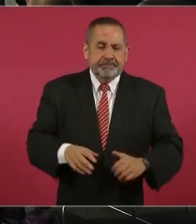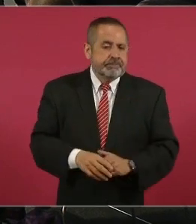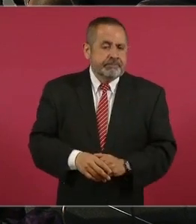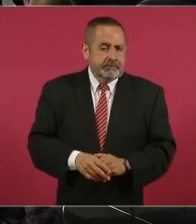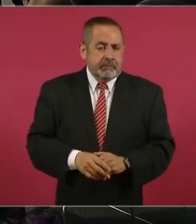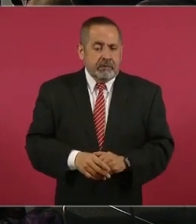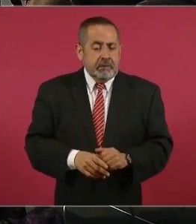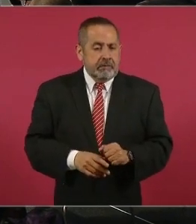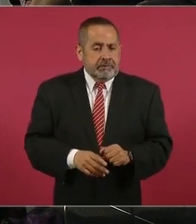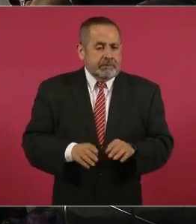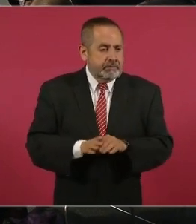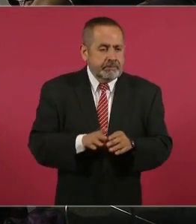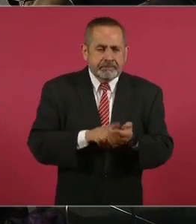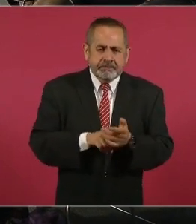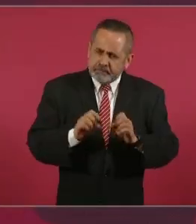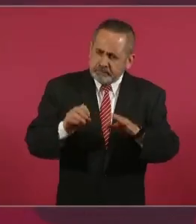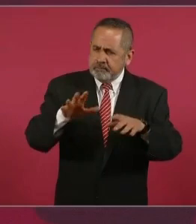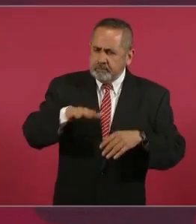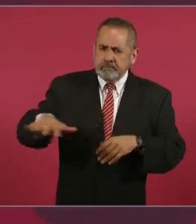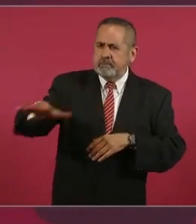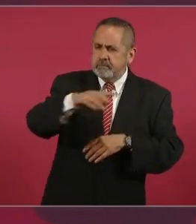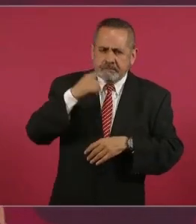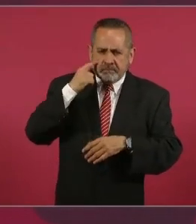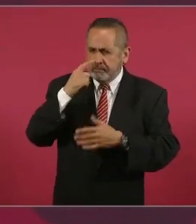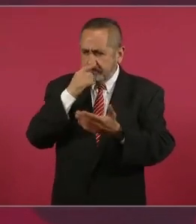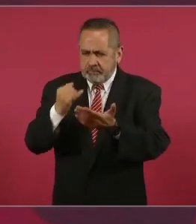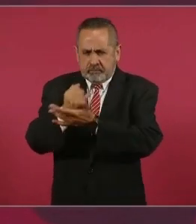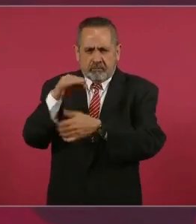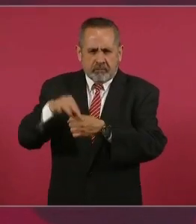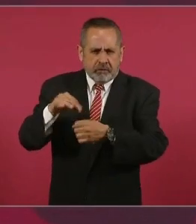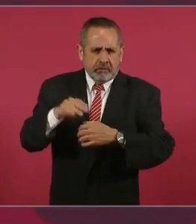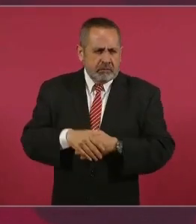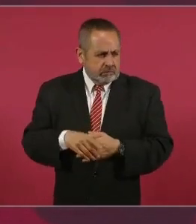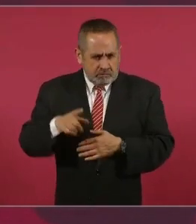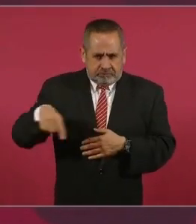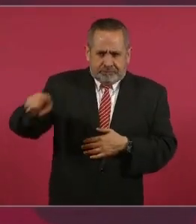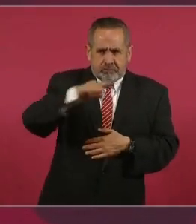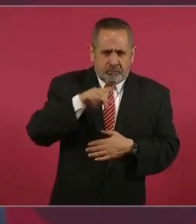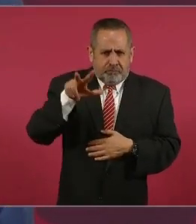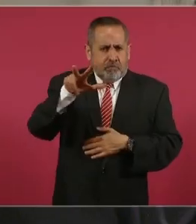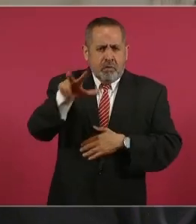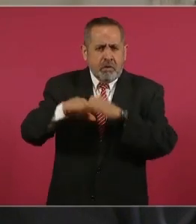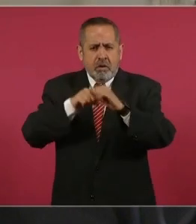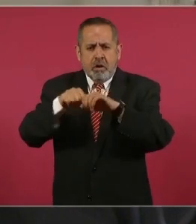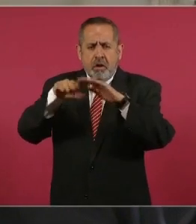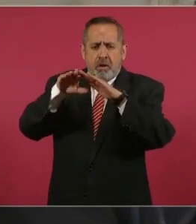¿Por qué no se le deja al ciudadano? ¿Qué? ¿Son menores de edad